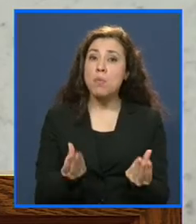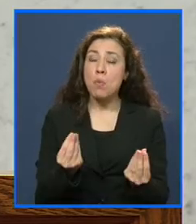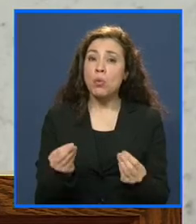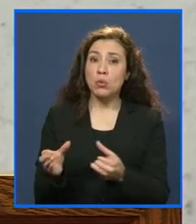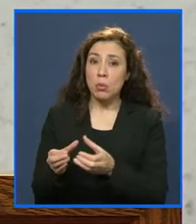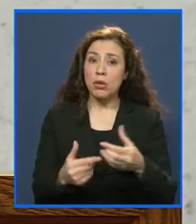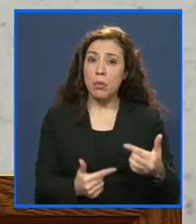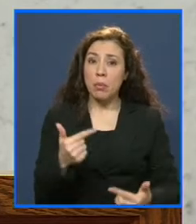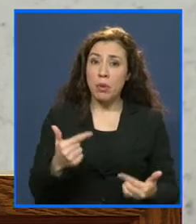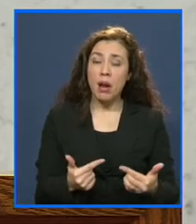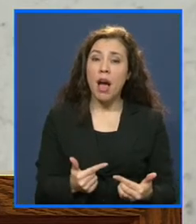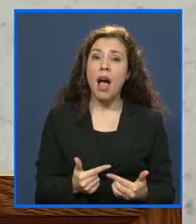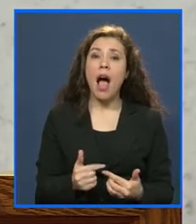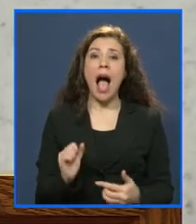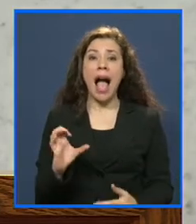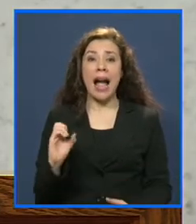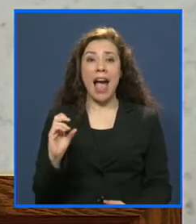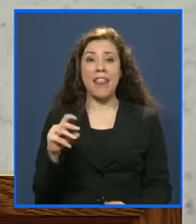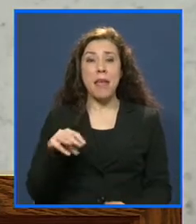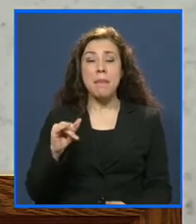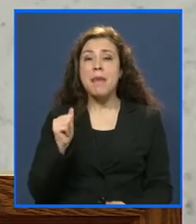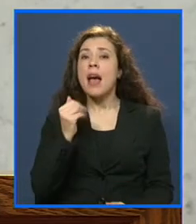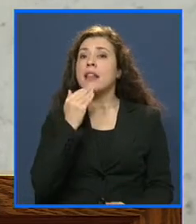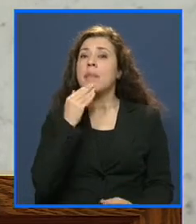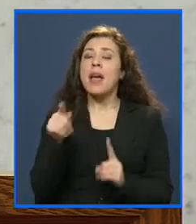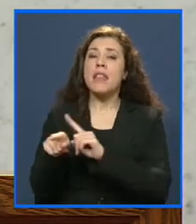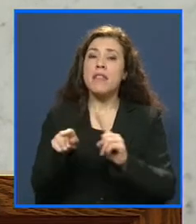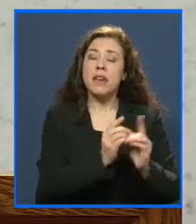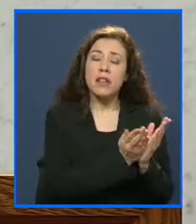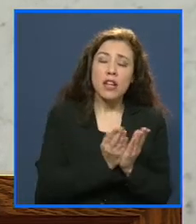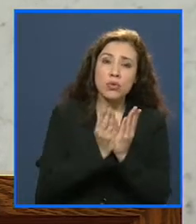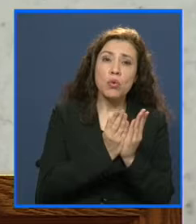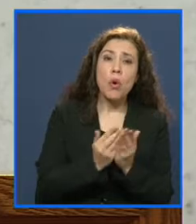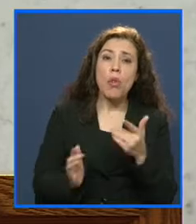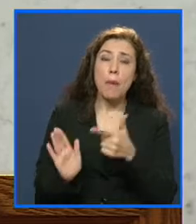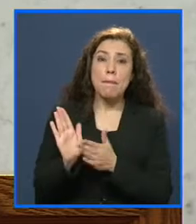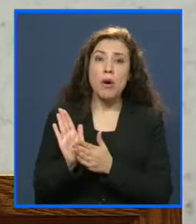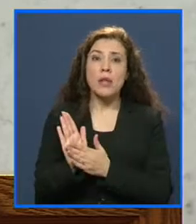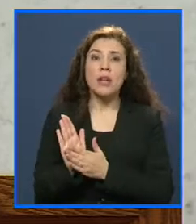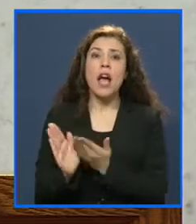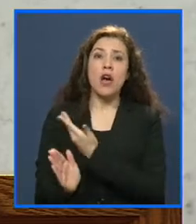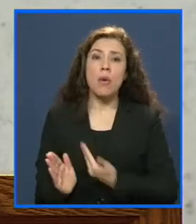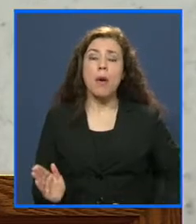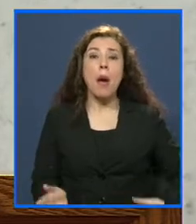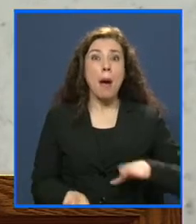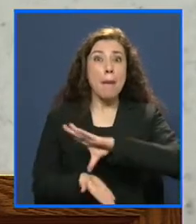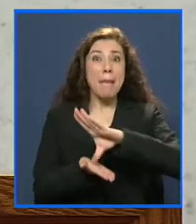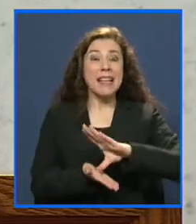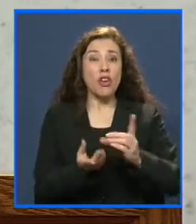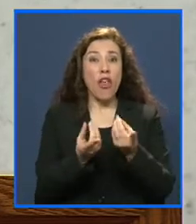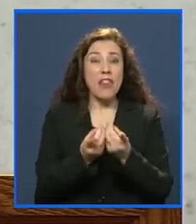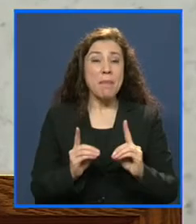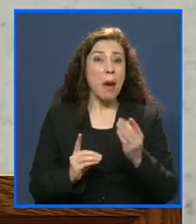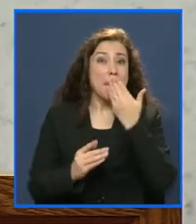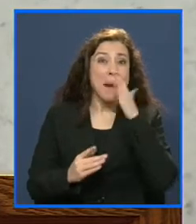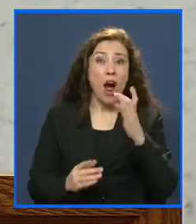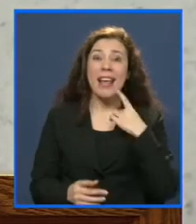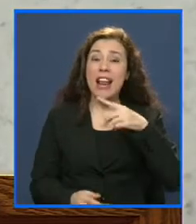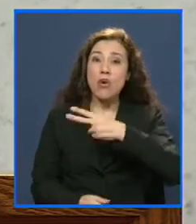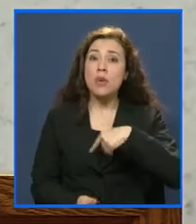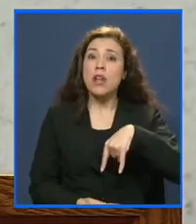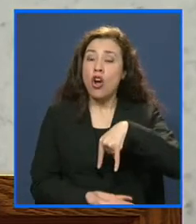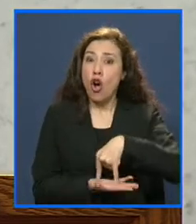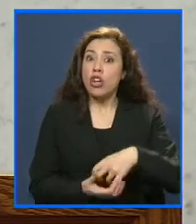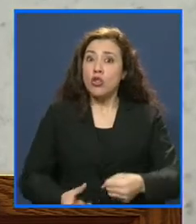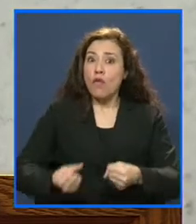bancadas la academia y distintos estudios sobre política gobernanza de hecho naciones con democracias más sólidas que la nuestra tienen parlamentos más